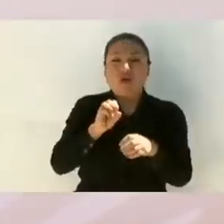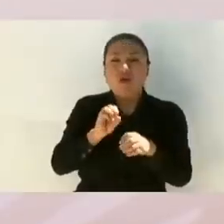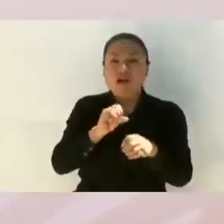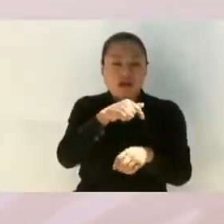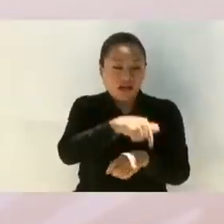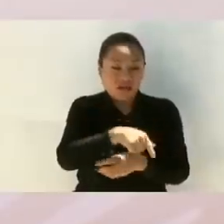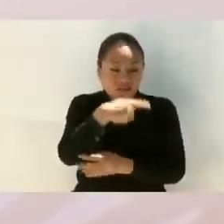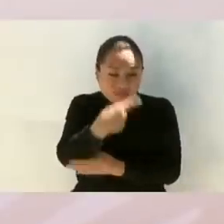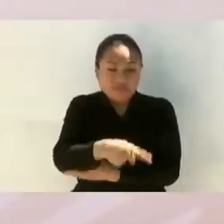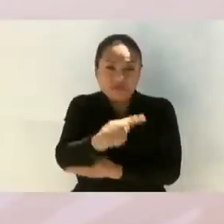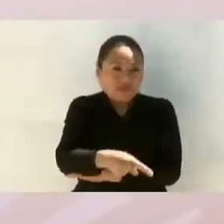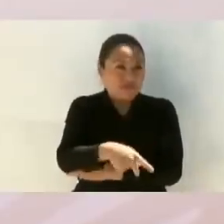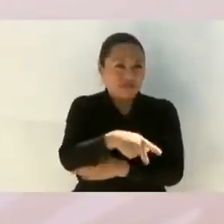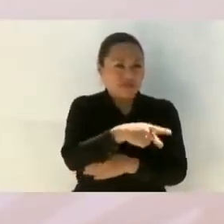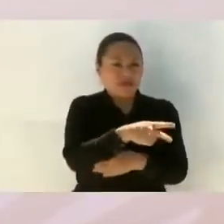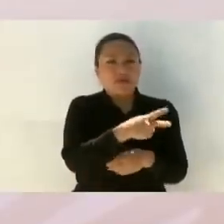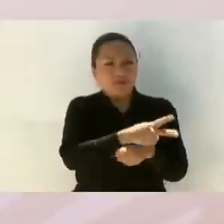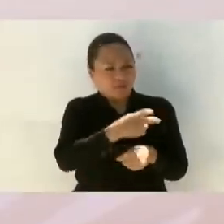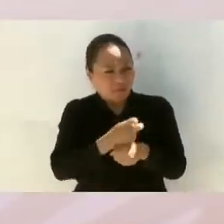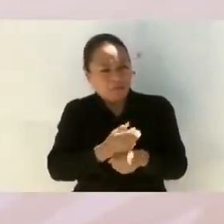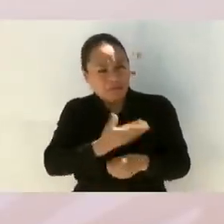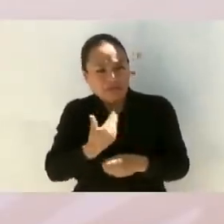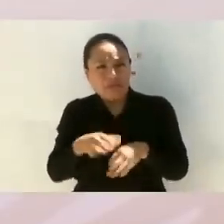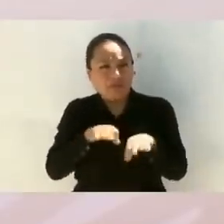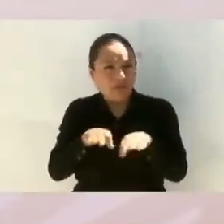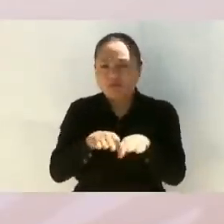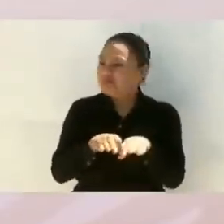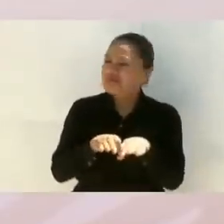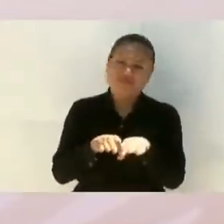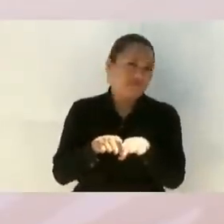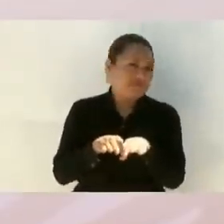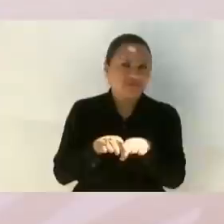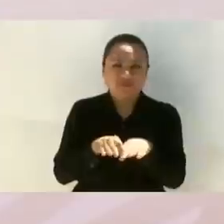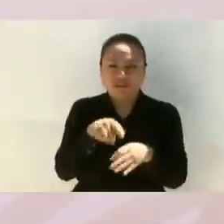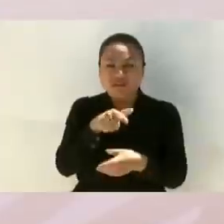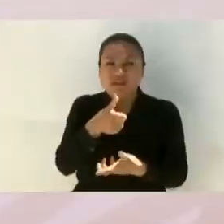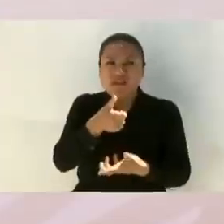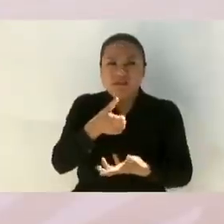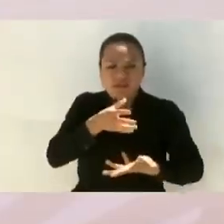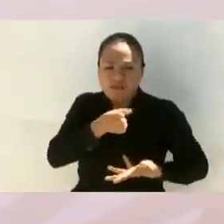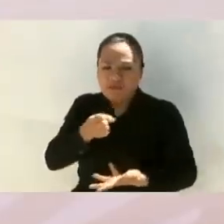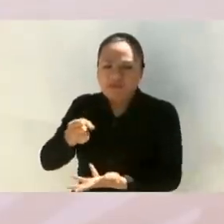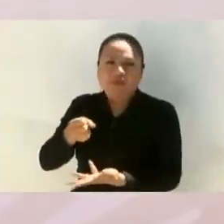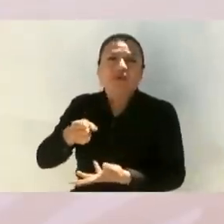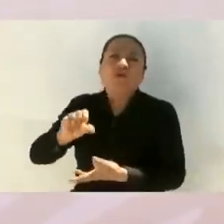y se llevan las utilidades.